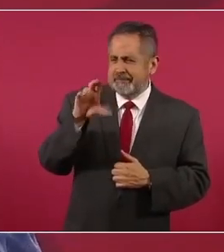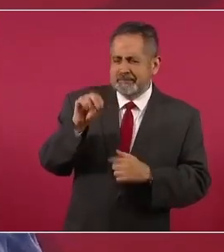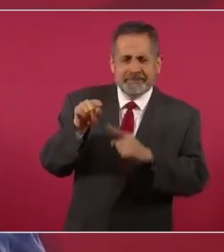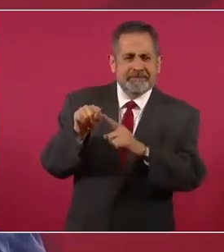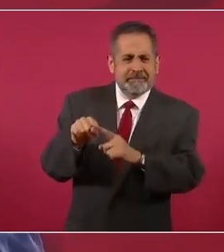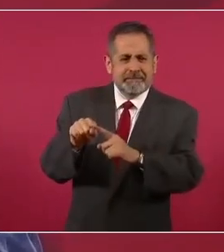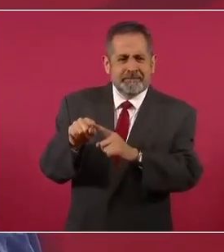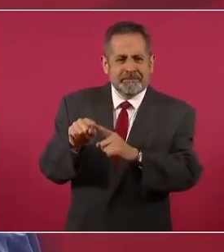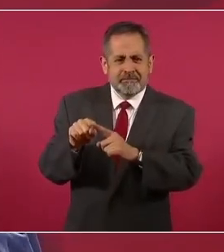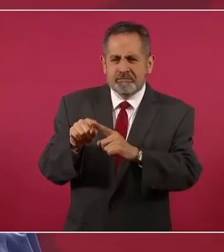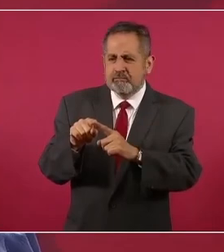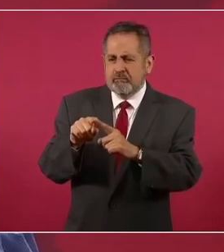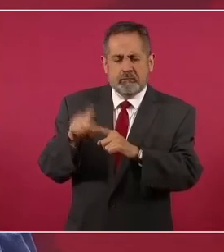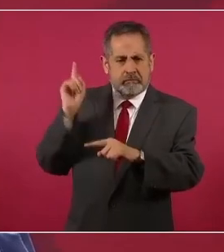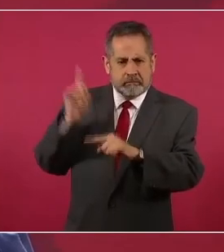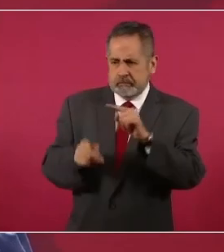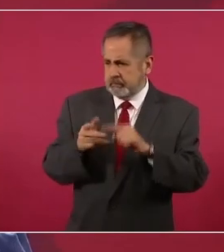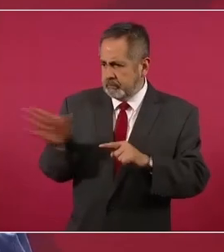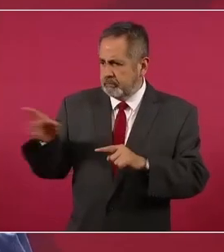y se queda el franquismo.